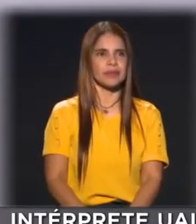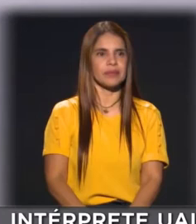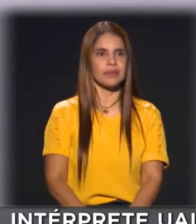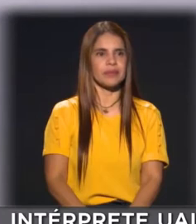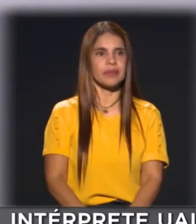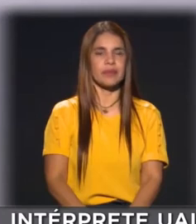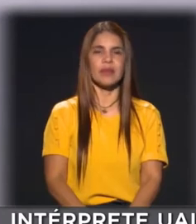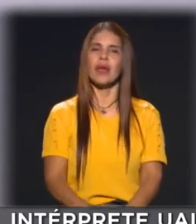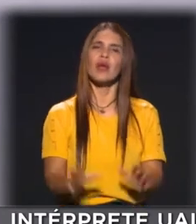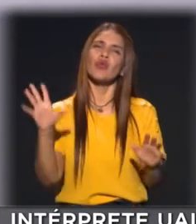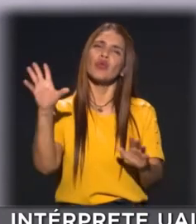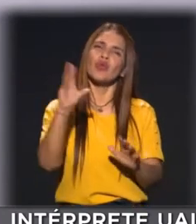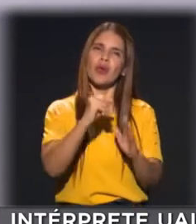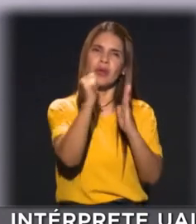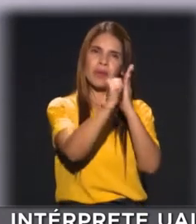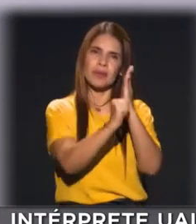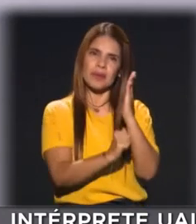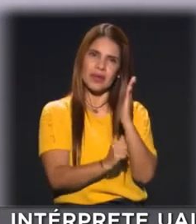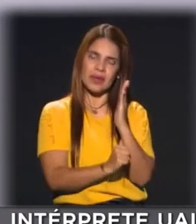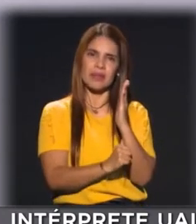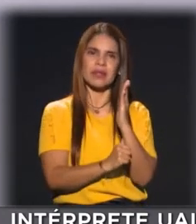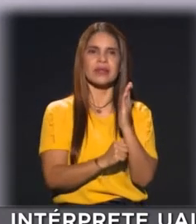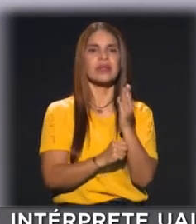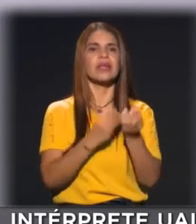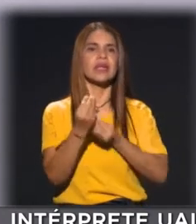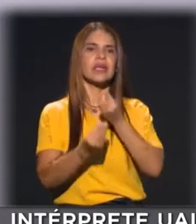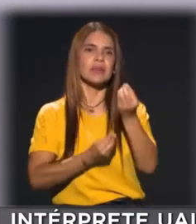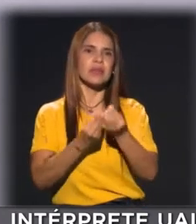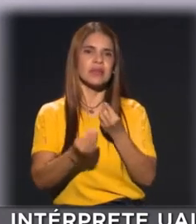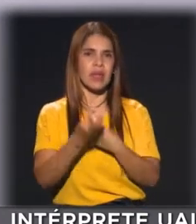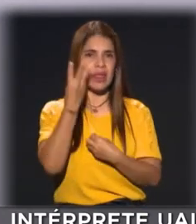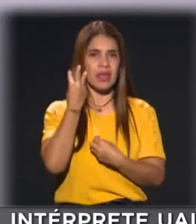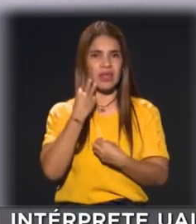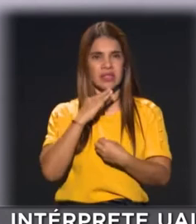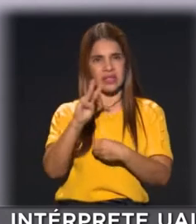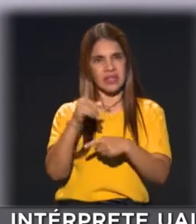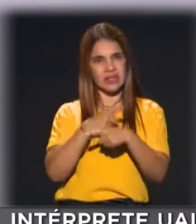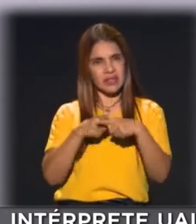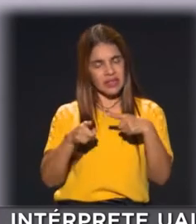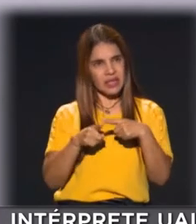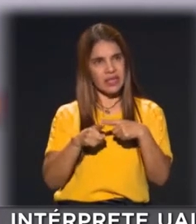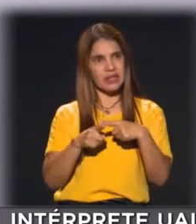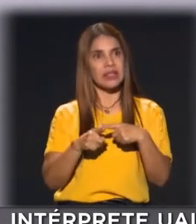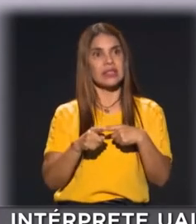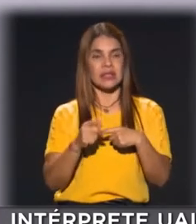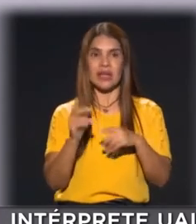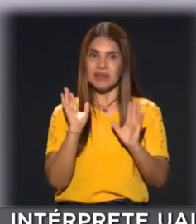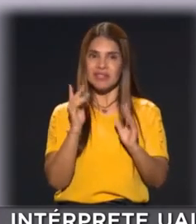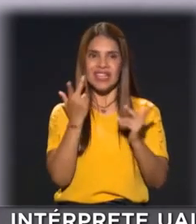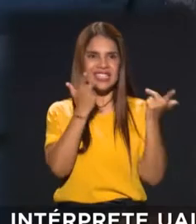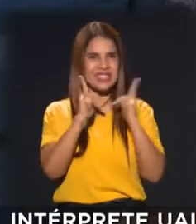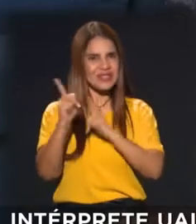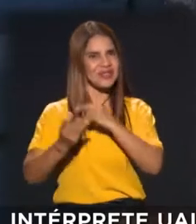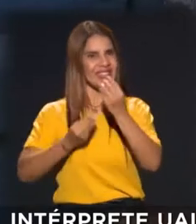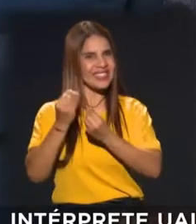www.días.fiestadellibroylalectura.com. Ahí van a encontrar toda la programación que vamos a tener para esta semana, fin de semana, o sea, ya tenemos el plan de fin de semana.